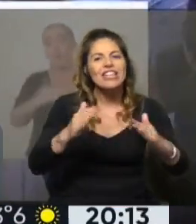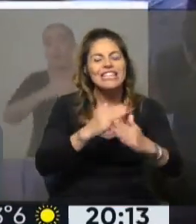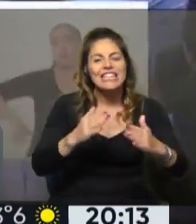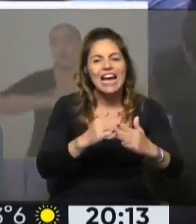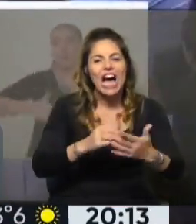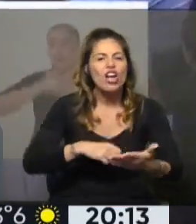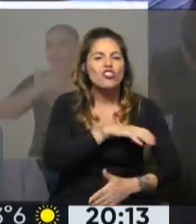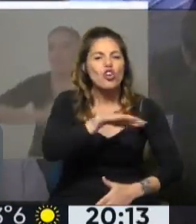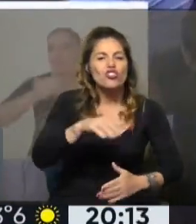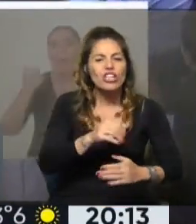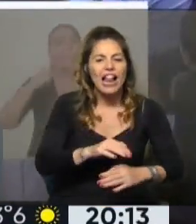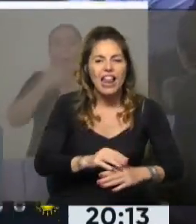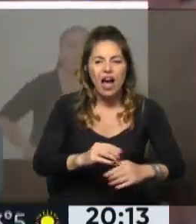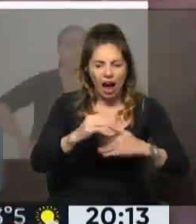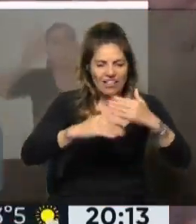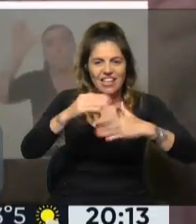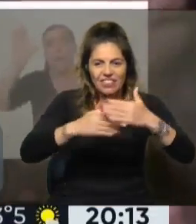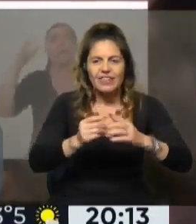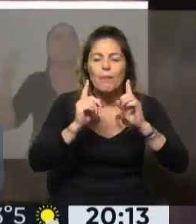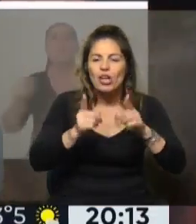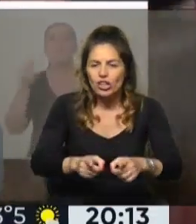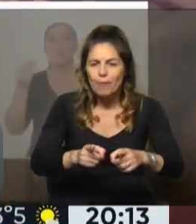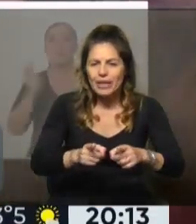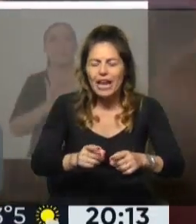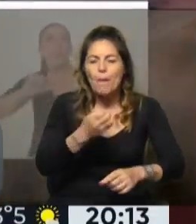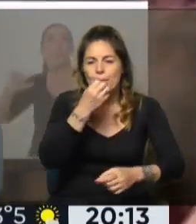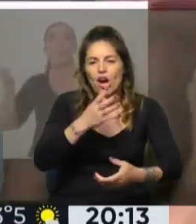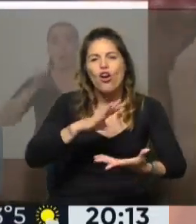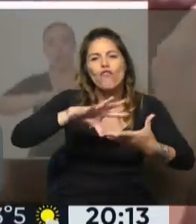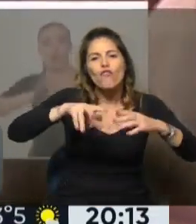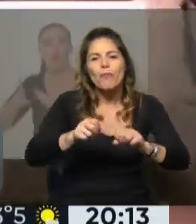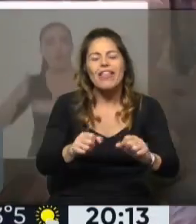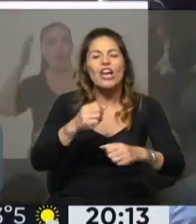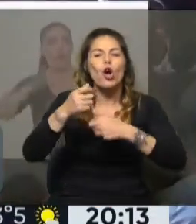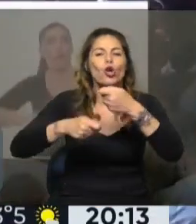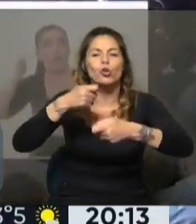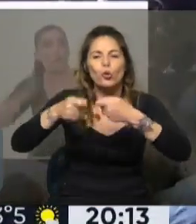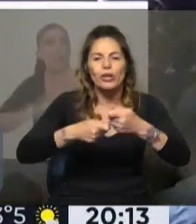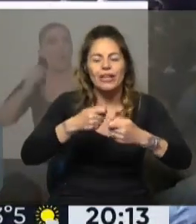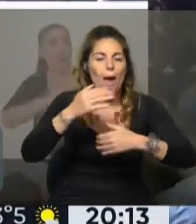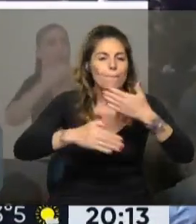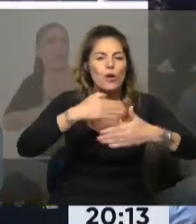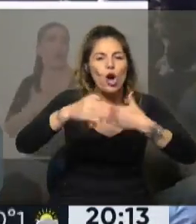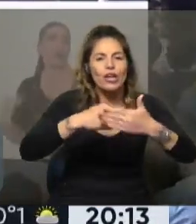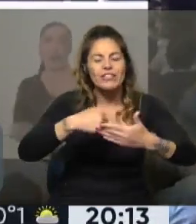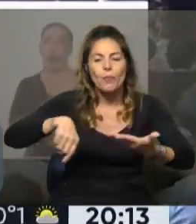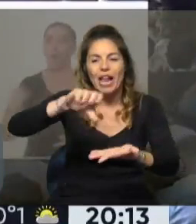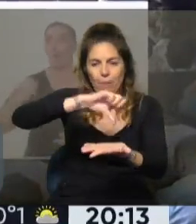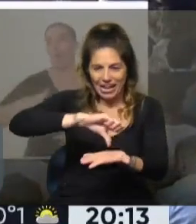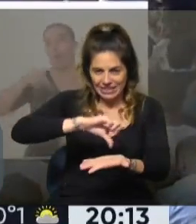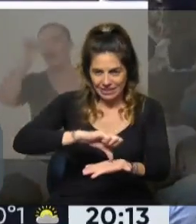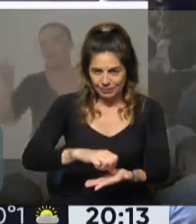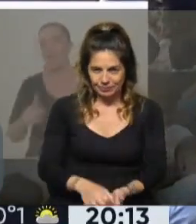ascendente pero sobre todas las cosas que es la mejor forma de construir Progreso para nuestra